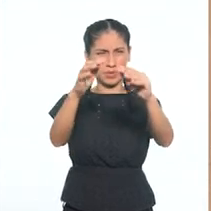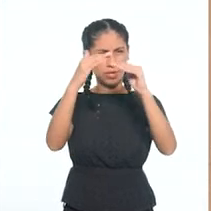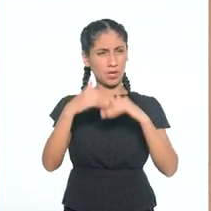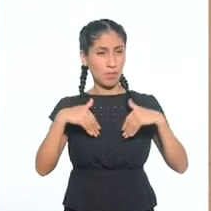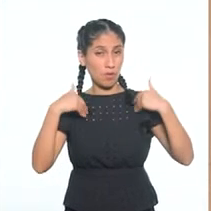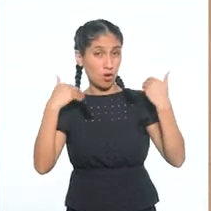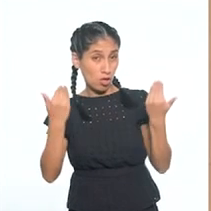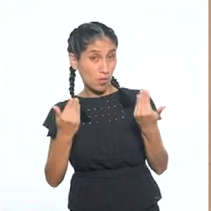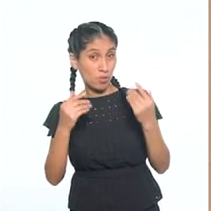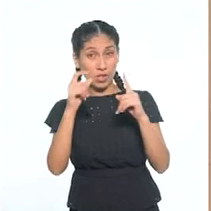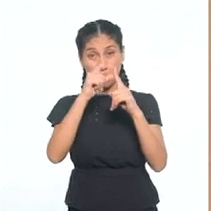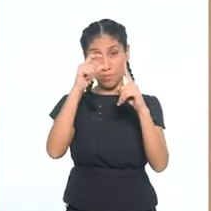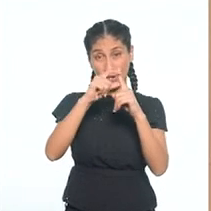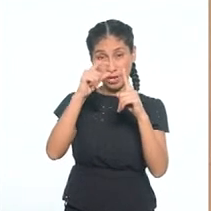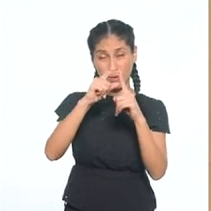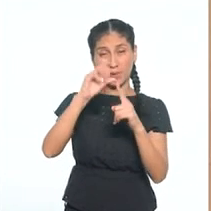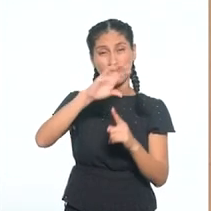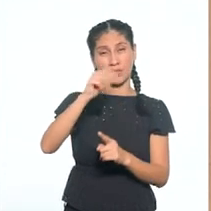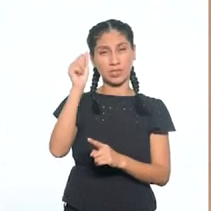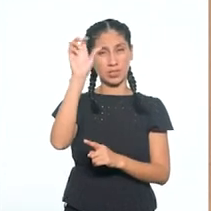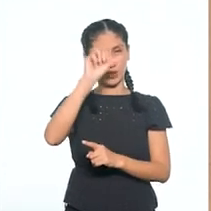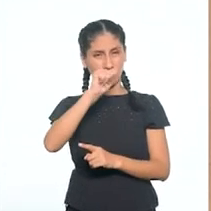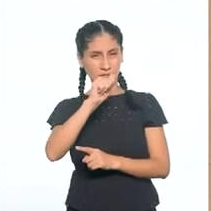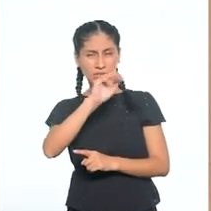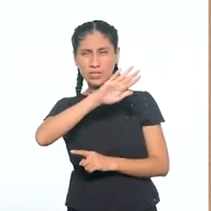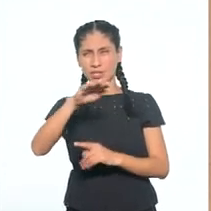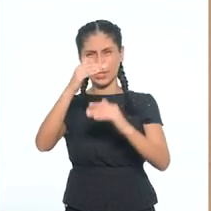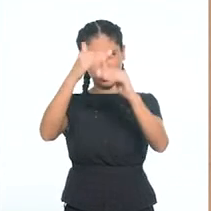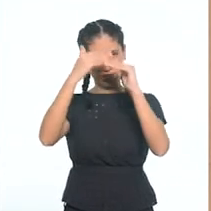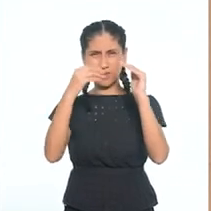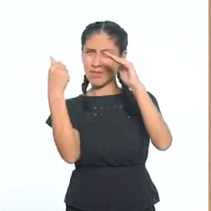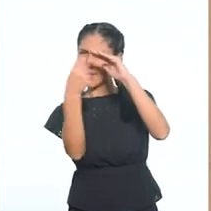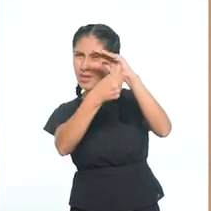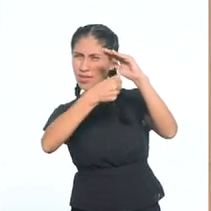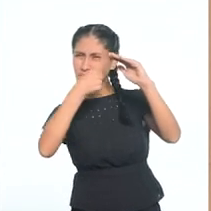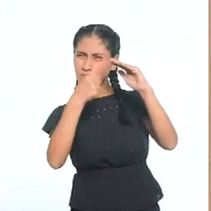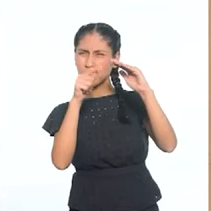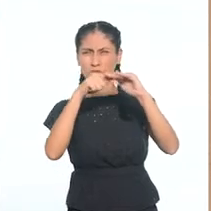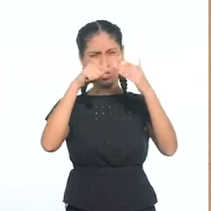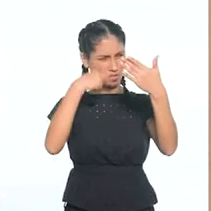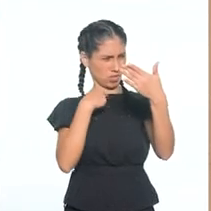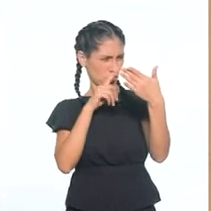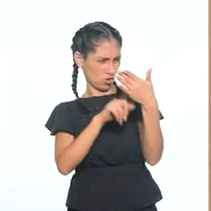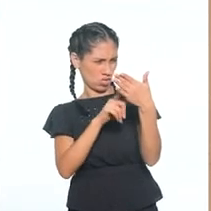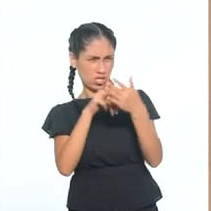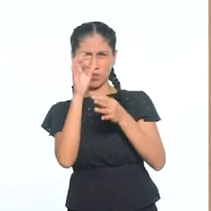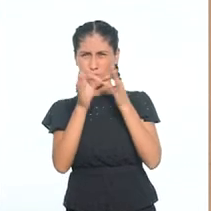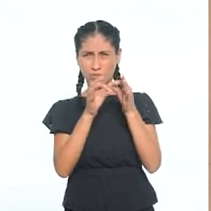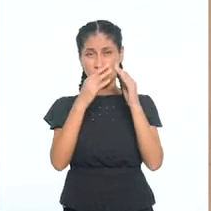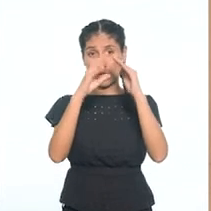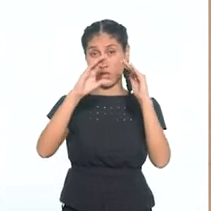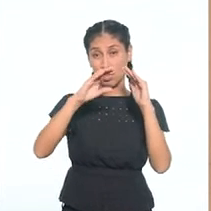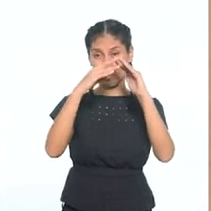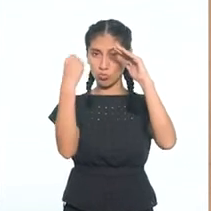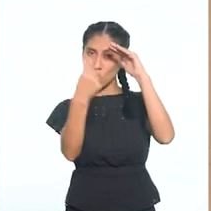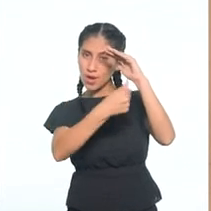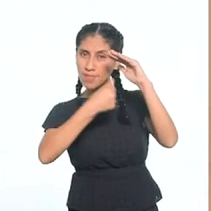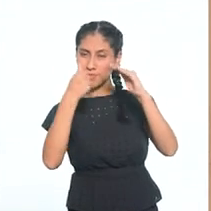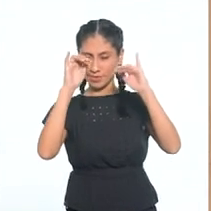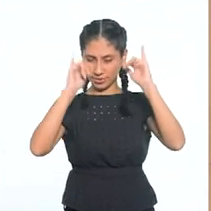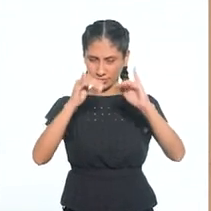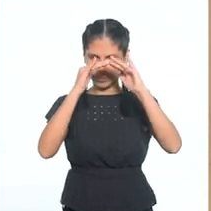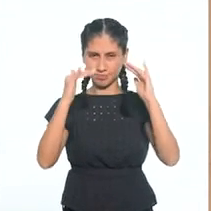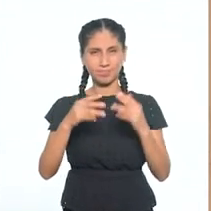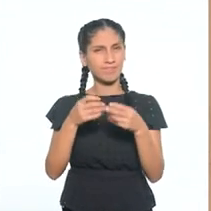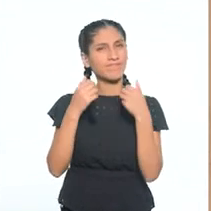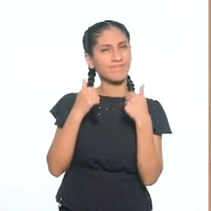eliminar las palabras casa y encierro ya que al hablar de cuarentena estamos hablando de quedarnos en casa bien